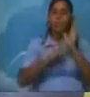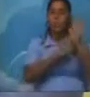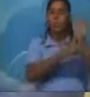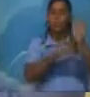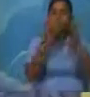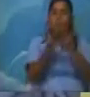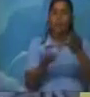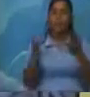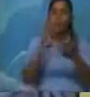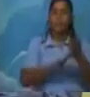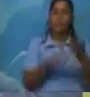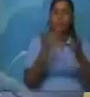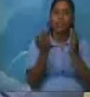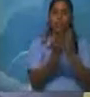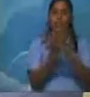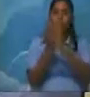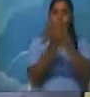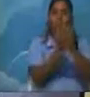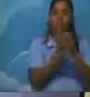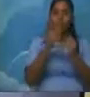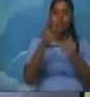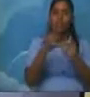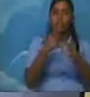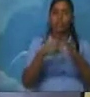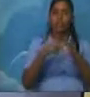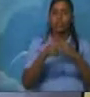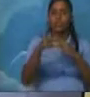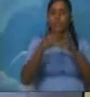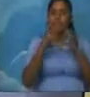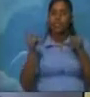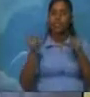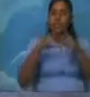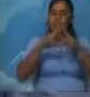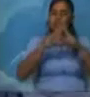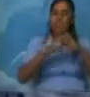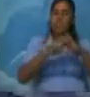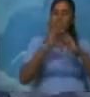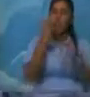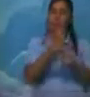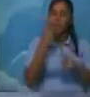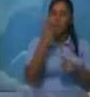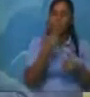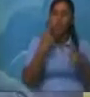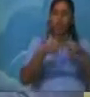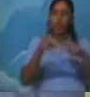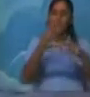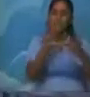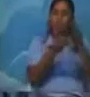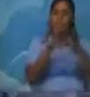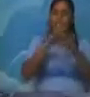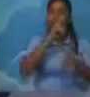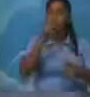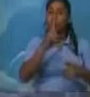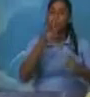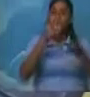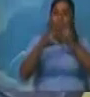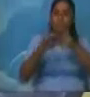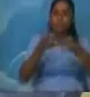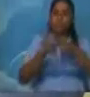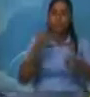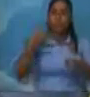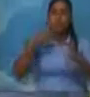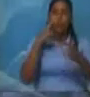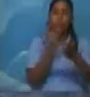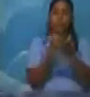matemática estudiaba y estudiaba cuando le tocaba física inglés o cualquier materia que usted no dominaba Ay me van a probar con un